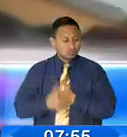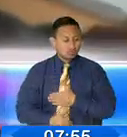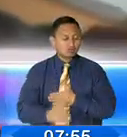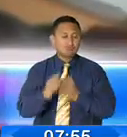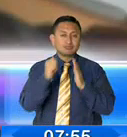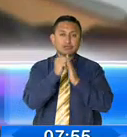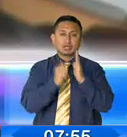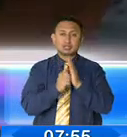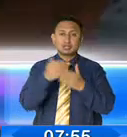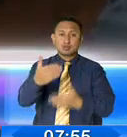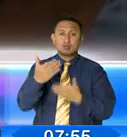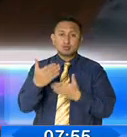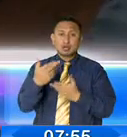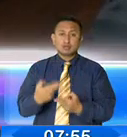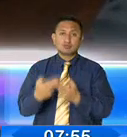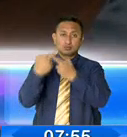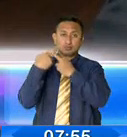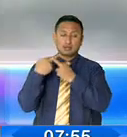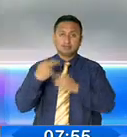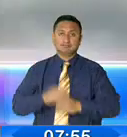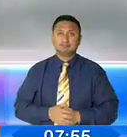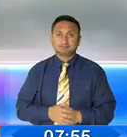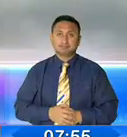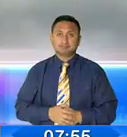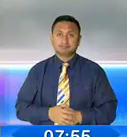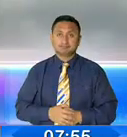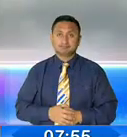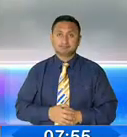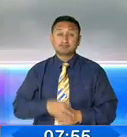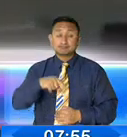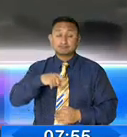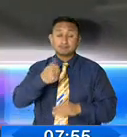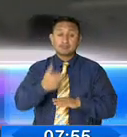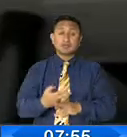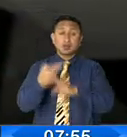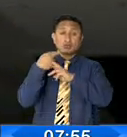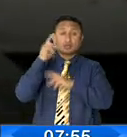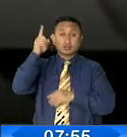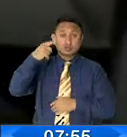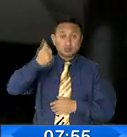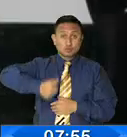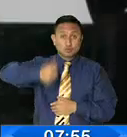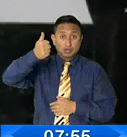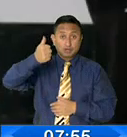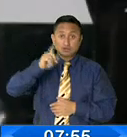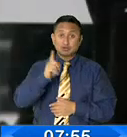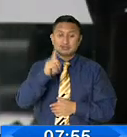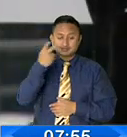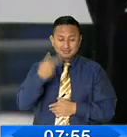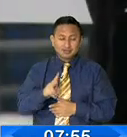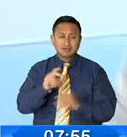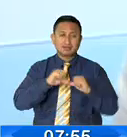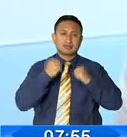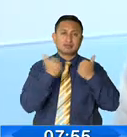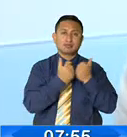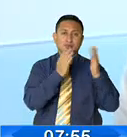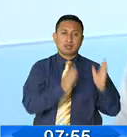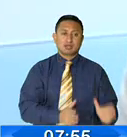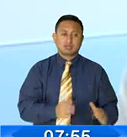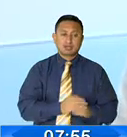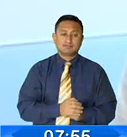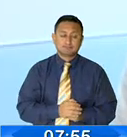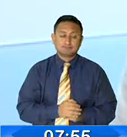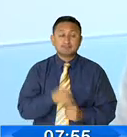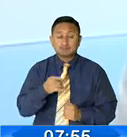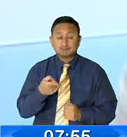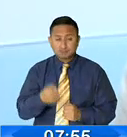políticas responsables. Tareas no solo del Ejecutivo, sino también de los asambleístas. Y si se siguen haciendo las